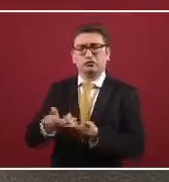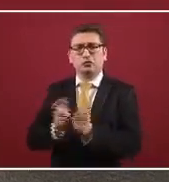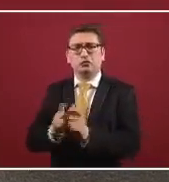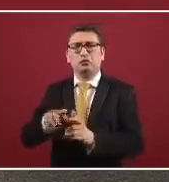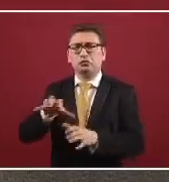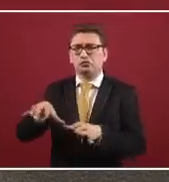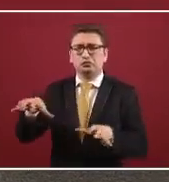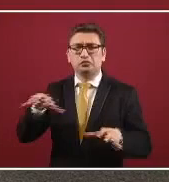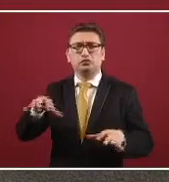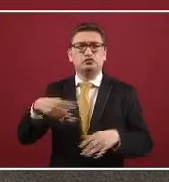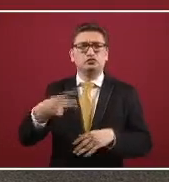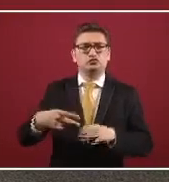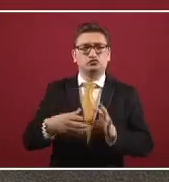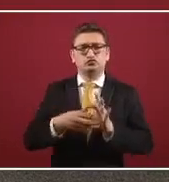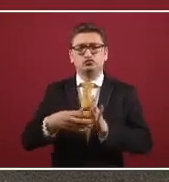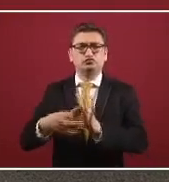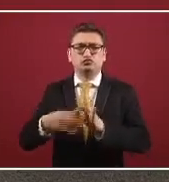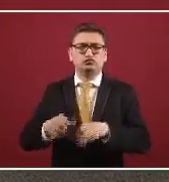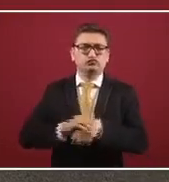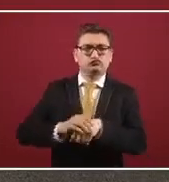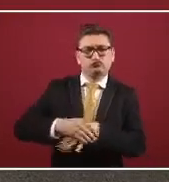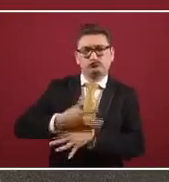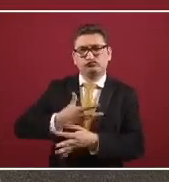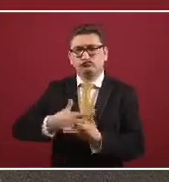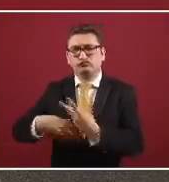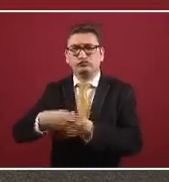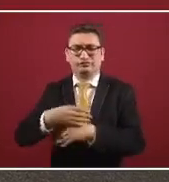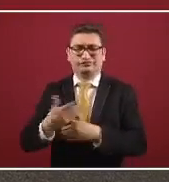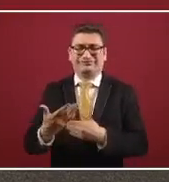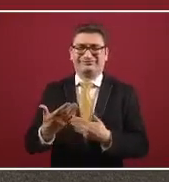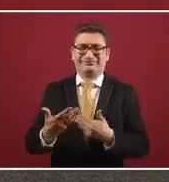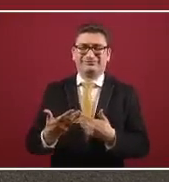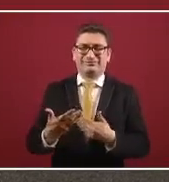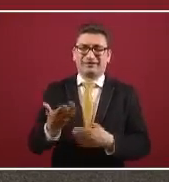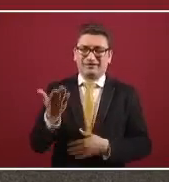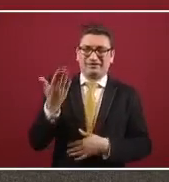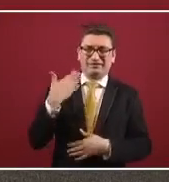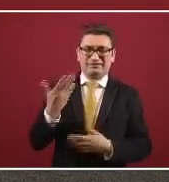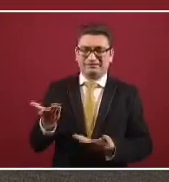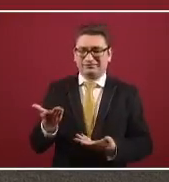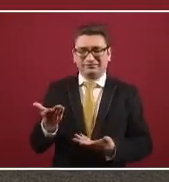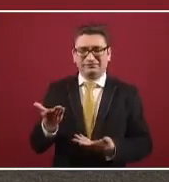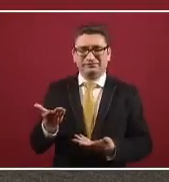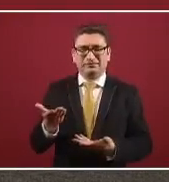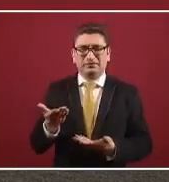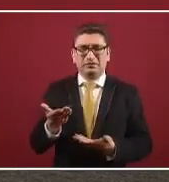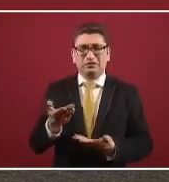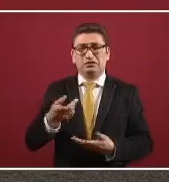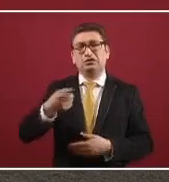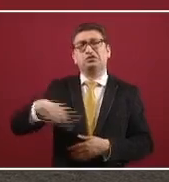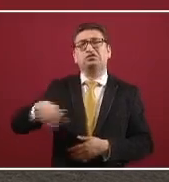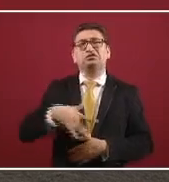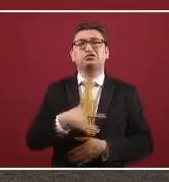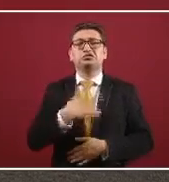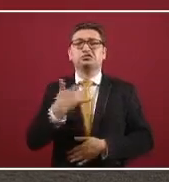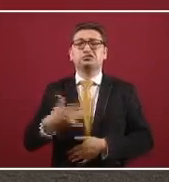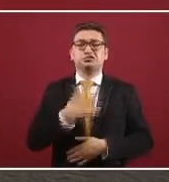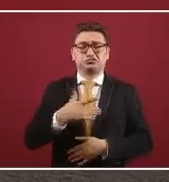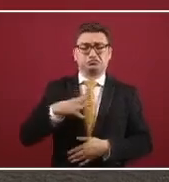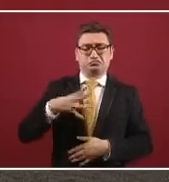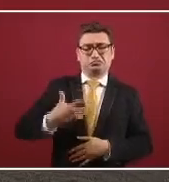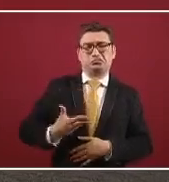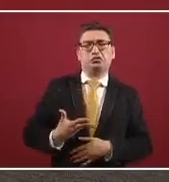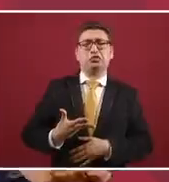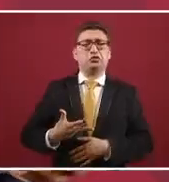Entonces se fue creando una nueva oligarquía y llegaron a sentirse los dueños del país,